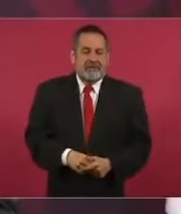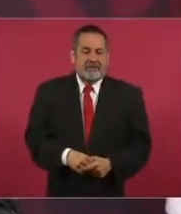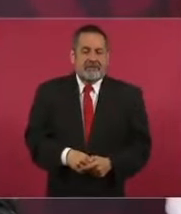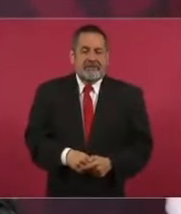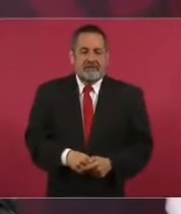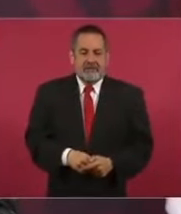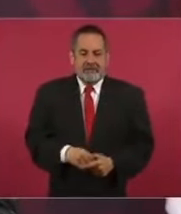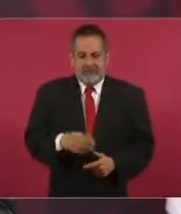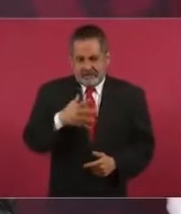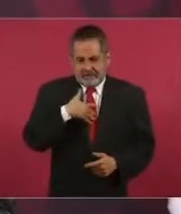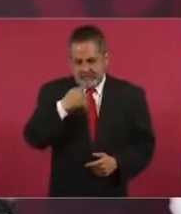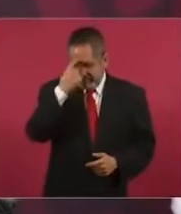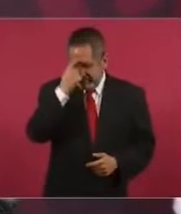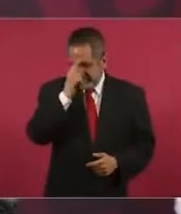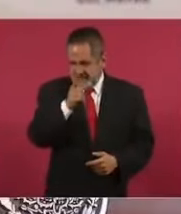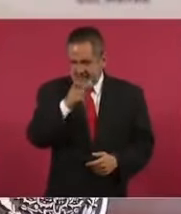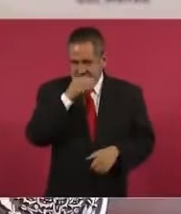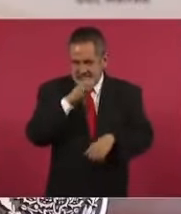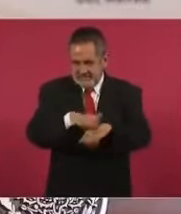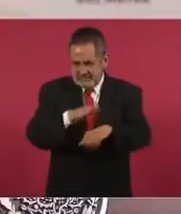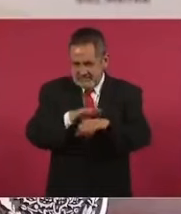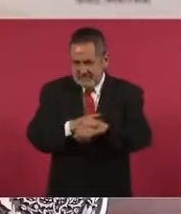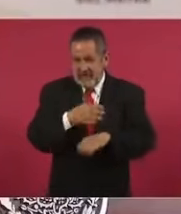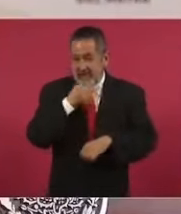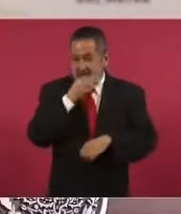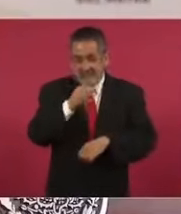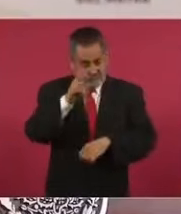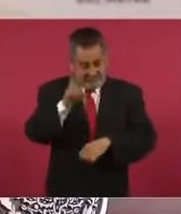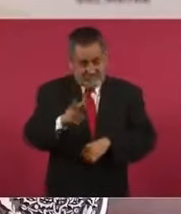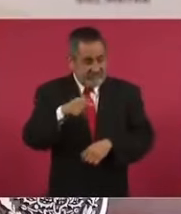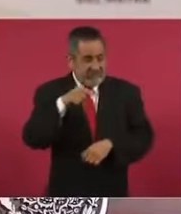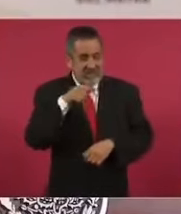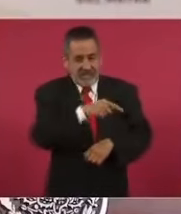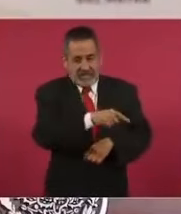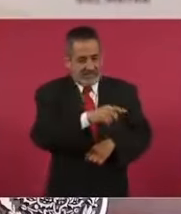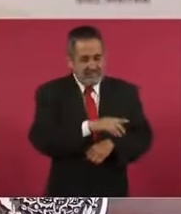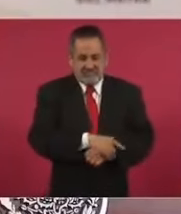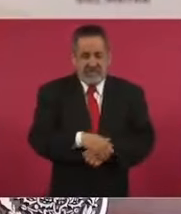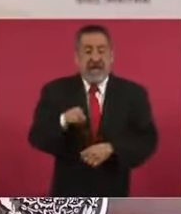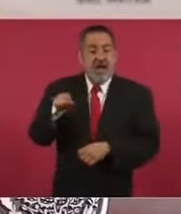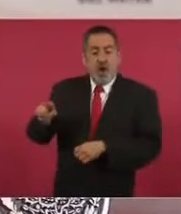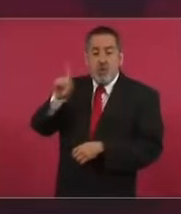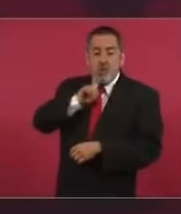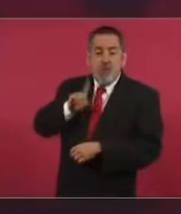Pero estamos hablando, repito, de una mujer honesta,